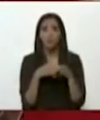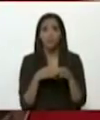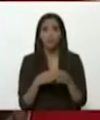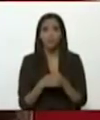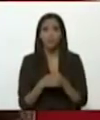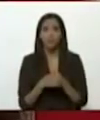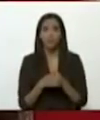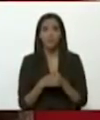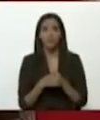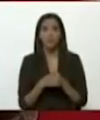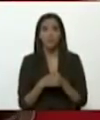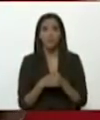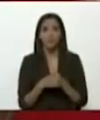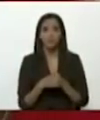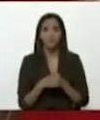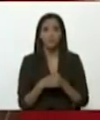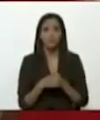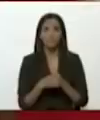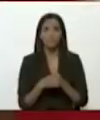no es la ala que Trump